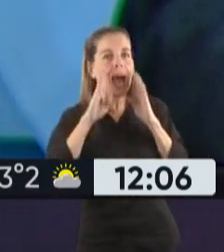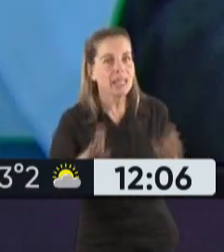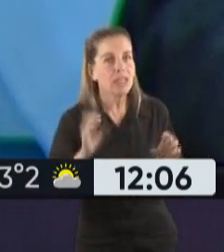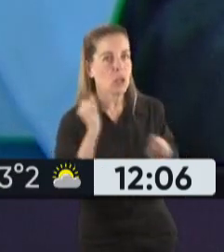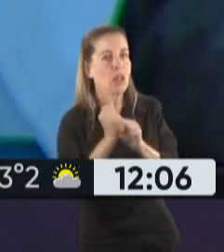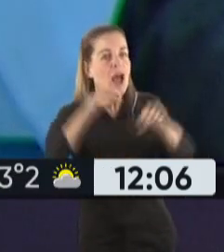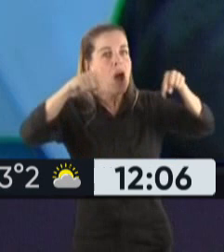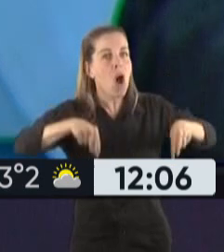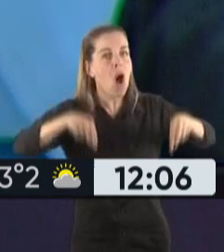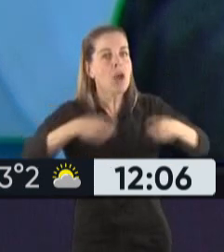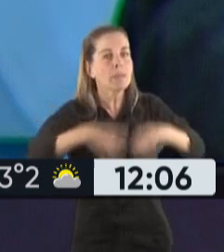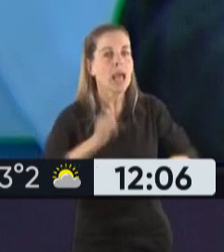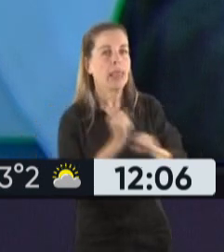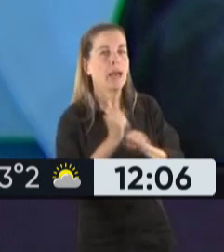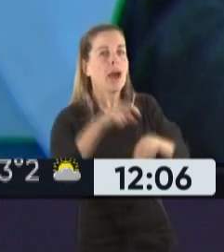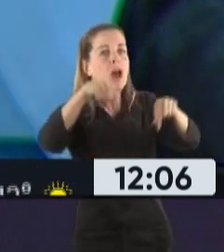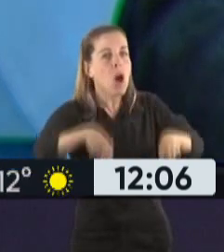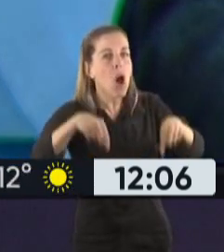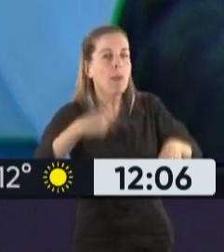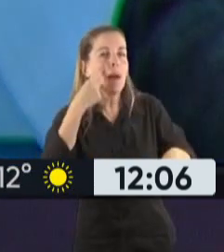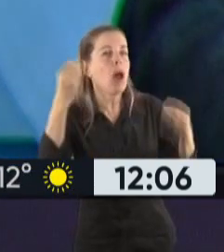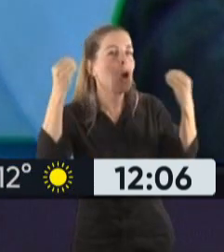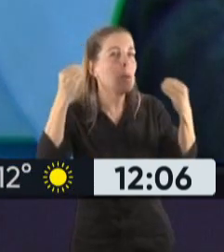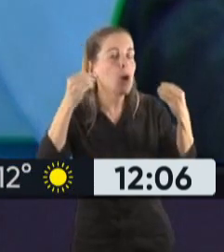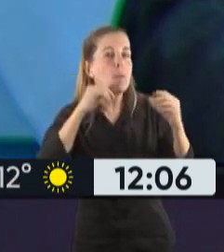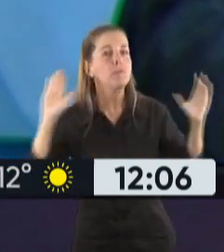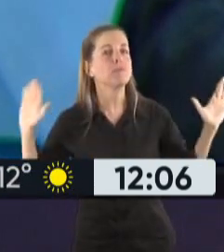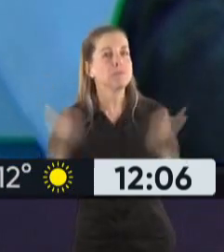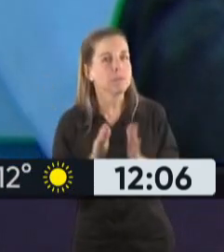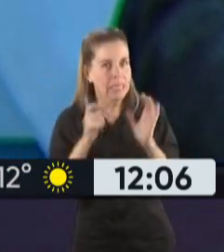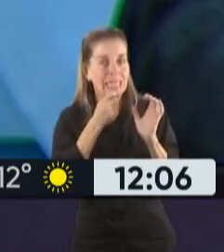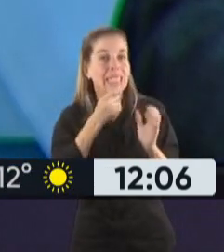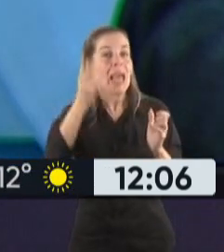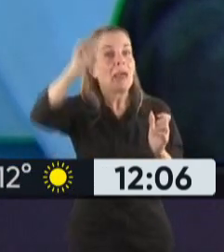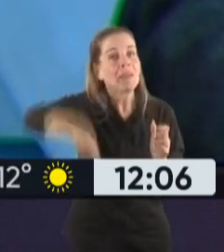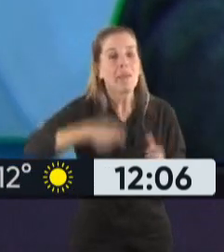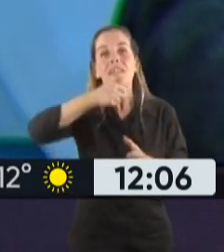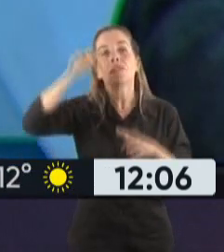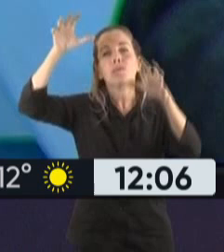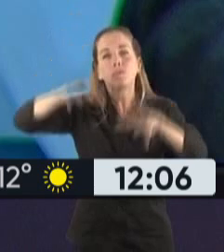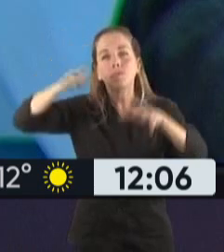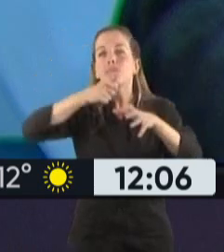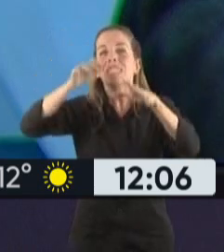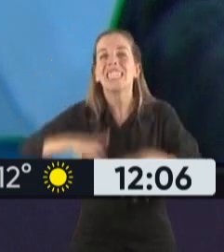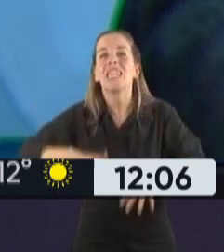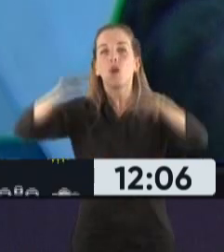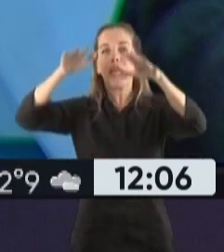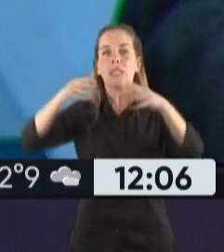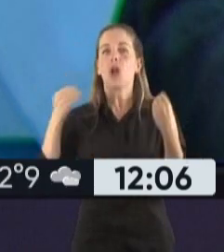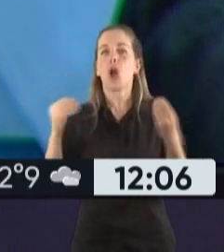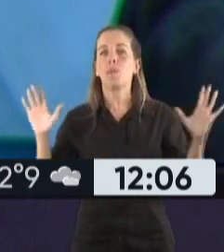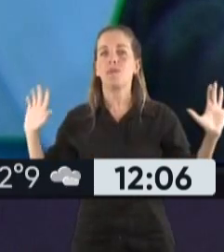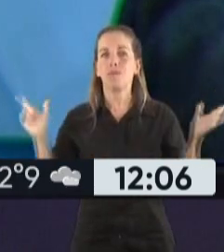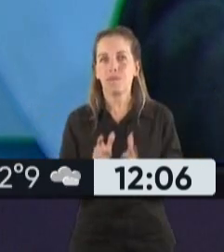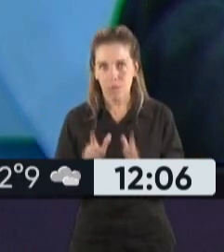trabajar hoy para ver de qué modo mitigamos los efectos de esas inundaciones, que ahí ya no solo tienen